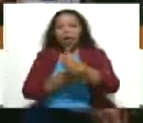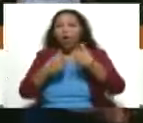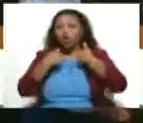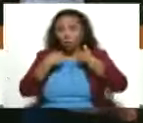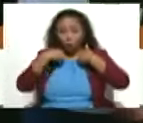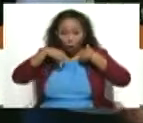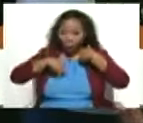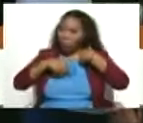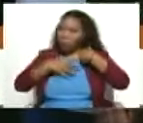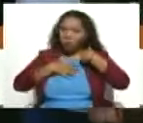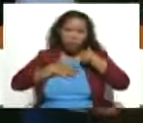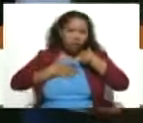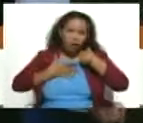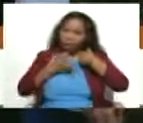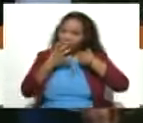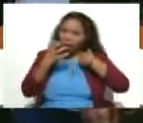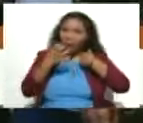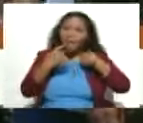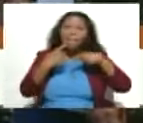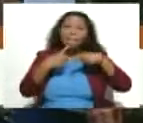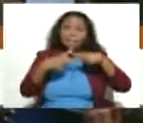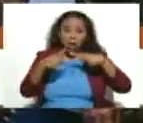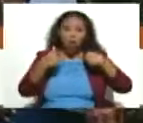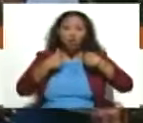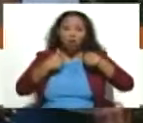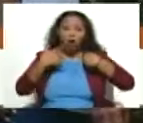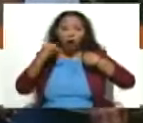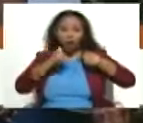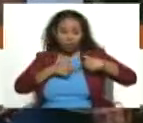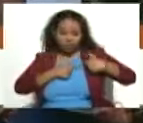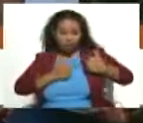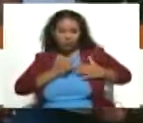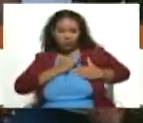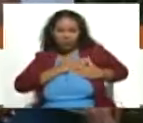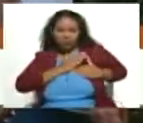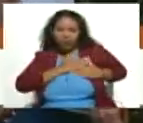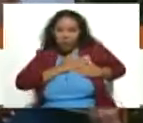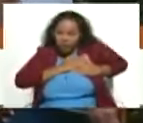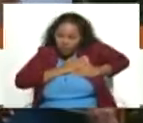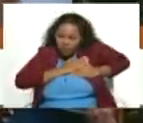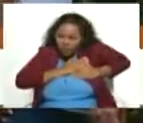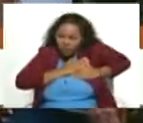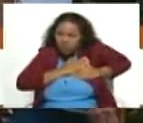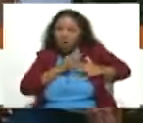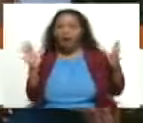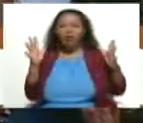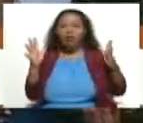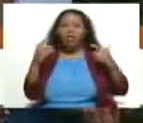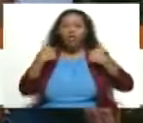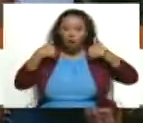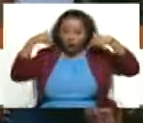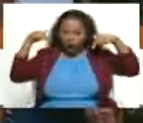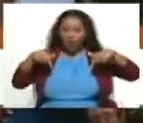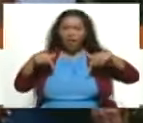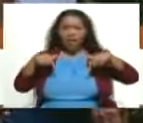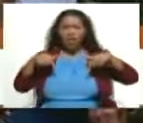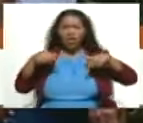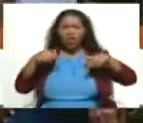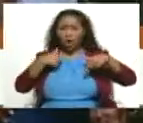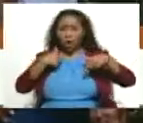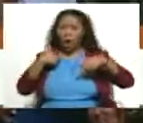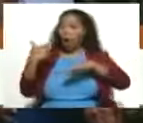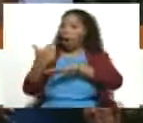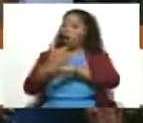con tanta fuerza, pero lo llevo aquí. Y estoy aquí, Diosdado, no como gobernadora,